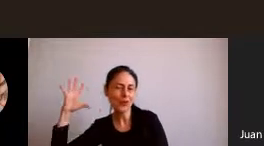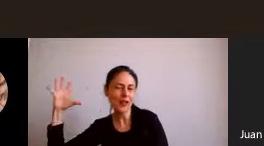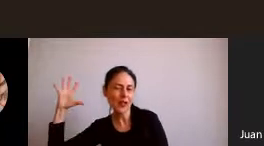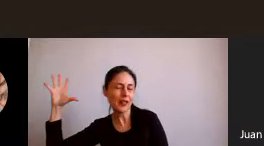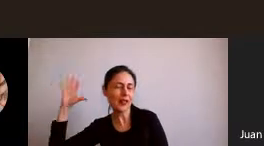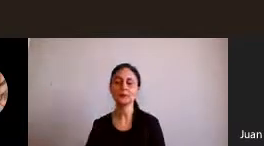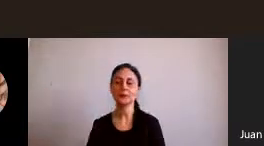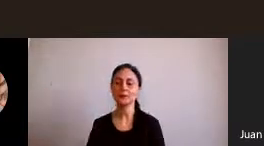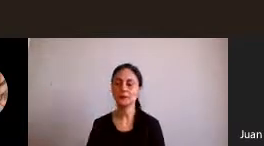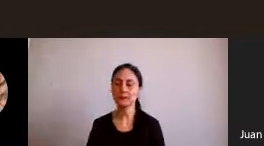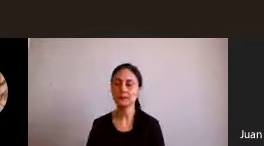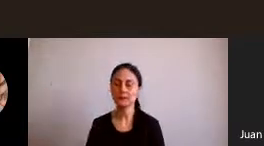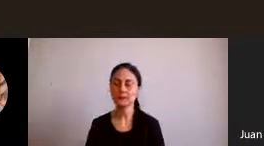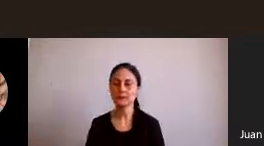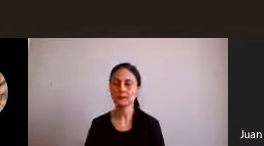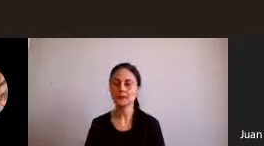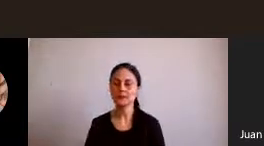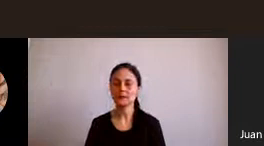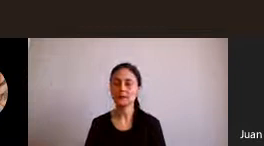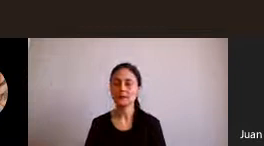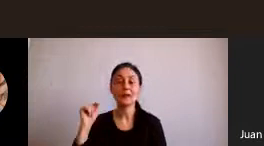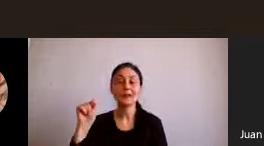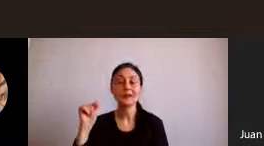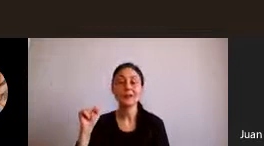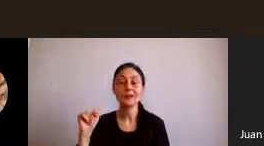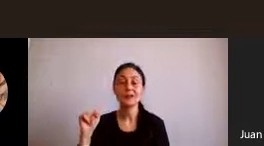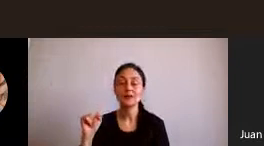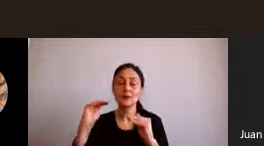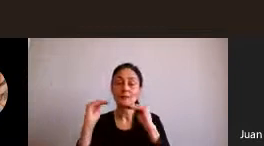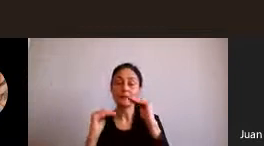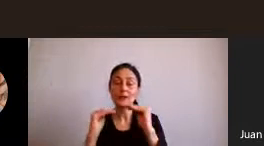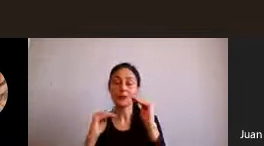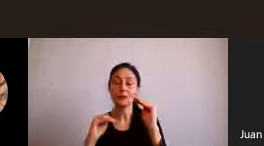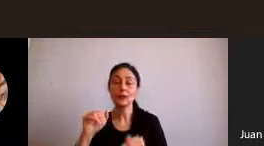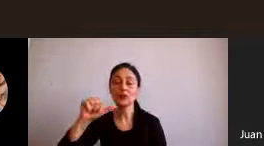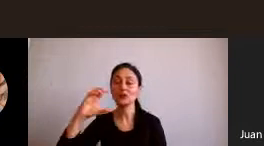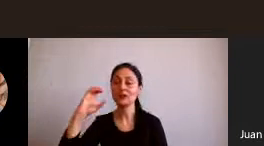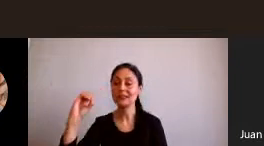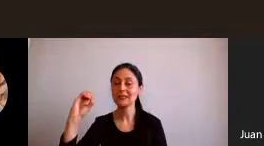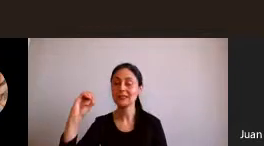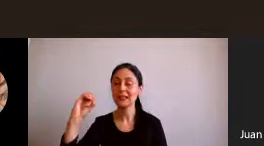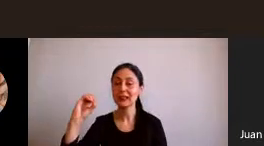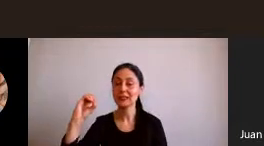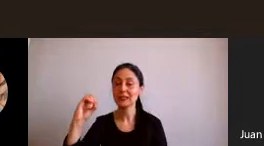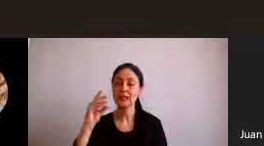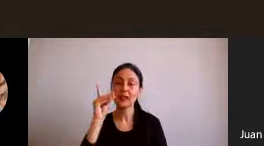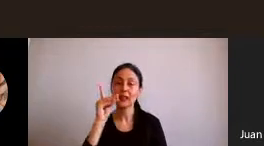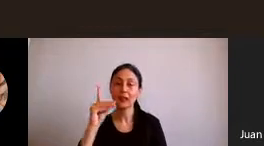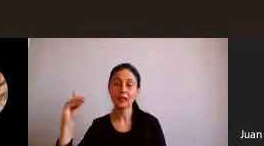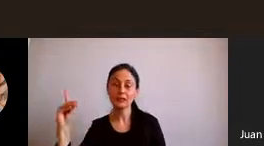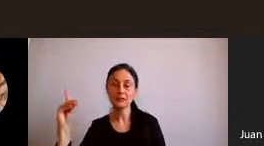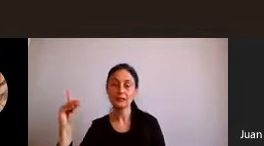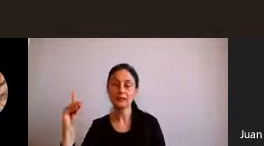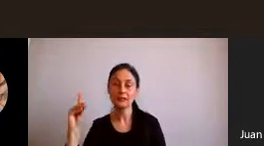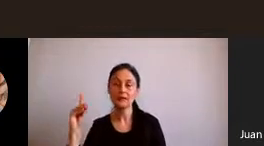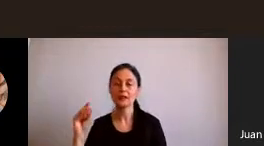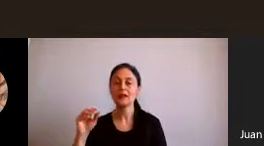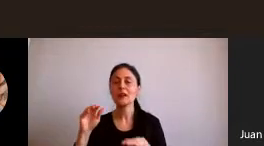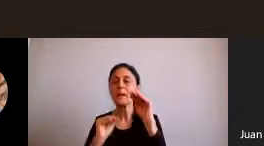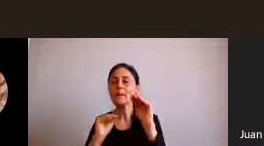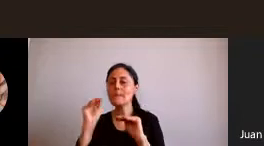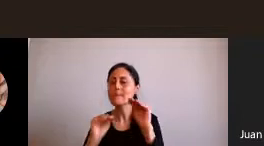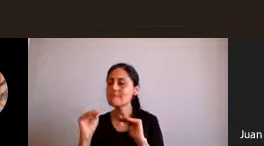una UCI equivale a 60 decibeles. Eso es aproximadamente al ruido de una aspiradora. Entonces, en el fondo hay que